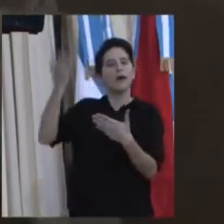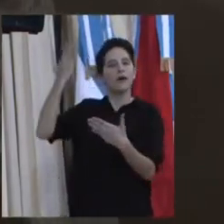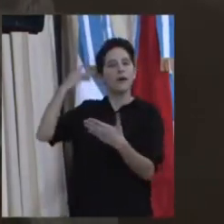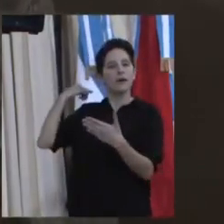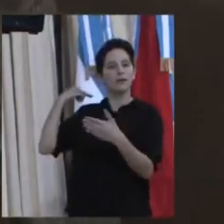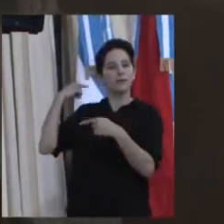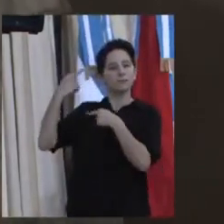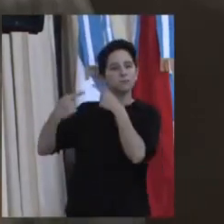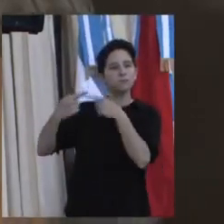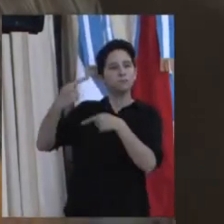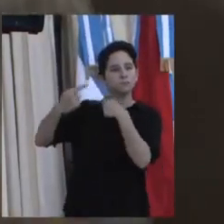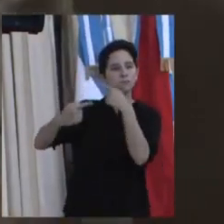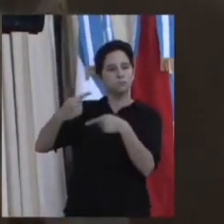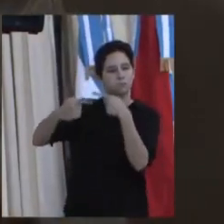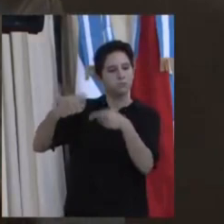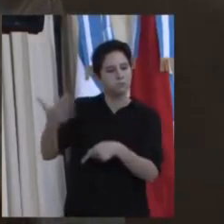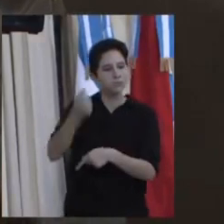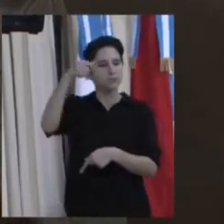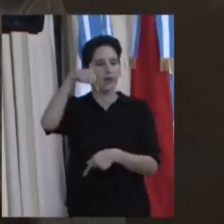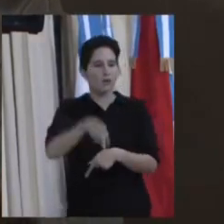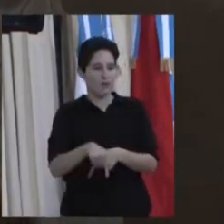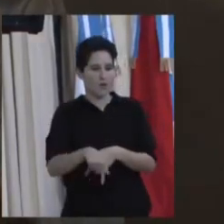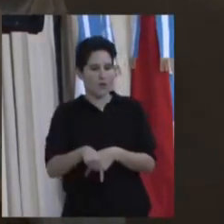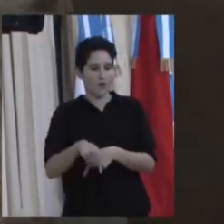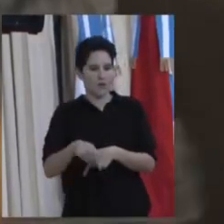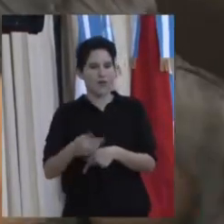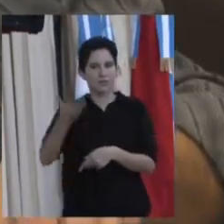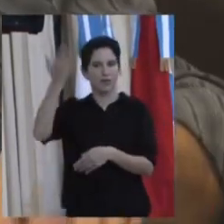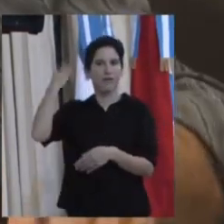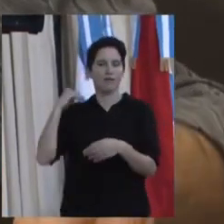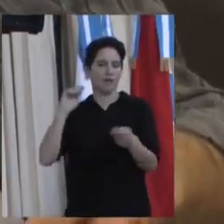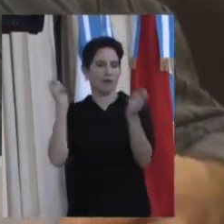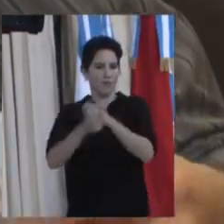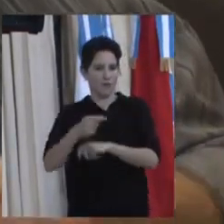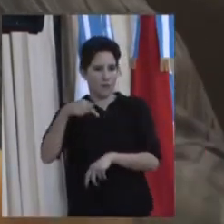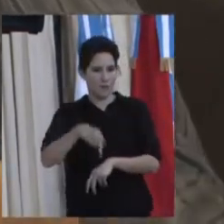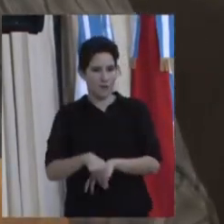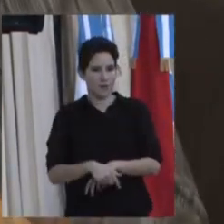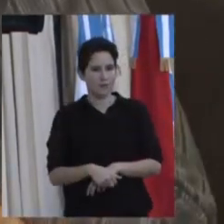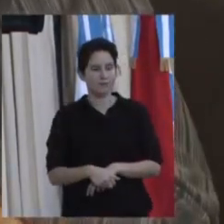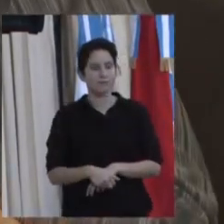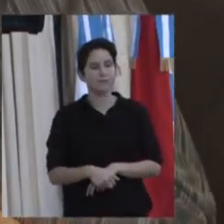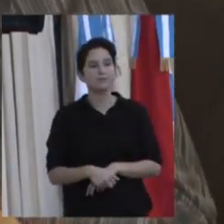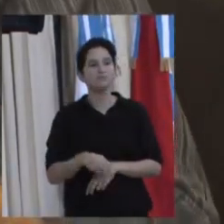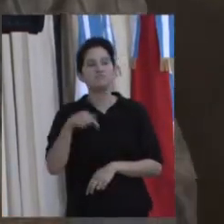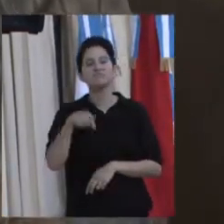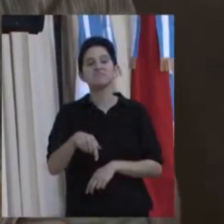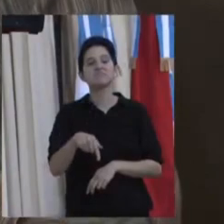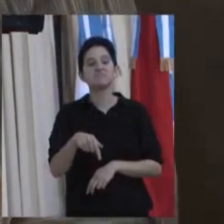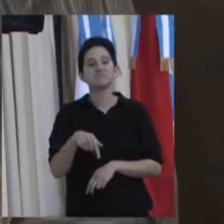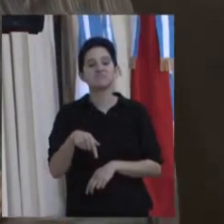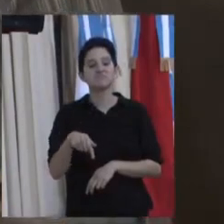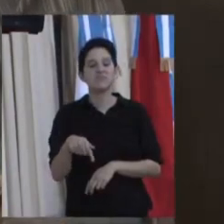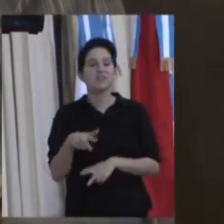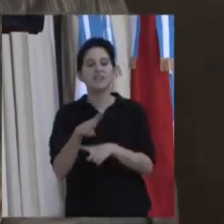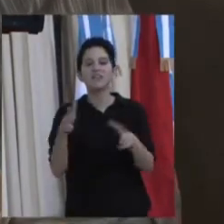hasta este presente de ese hecho tan significativo como es la reforma. En este sentido, el argumento que voy a